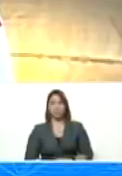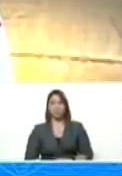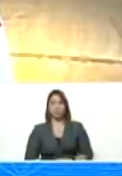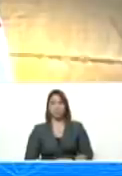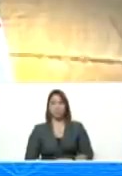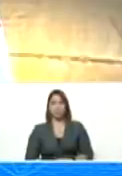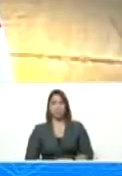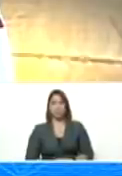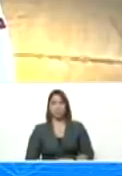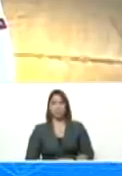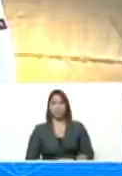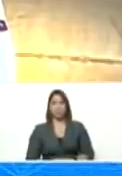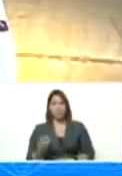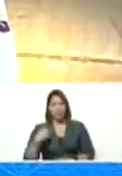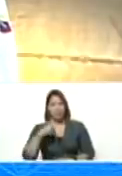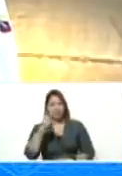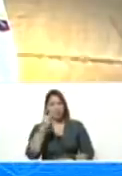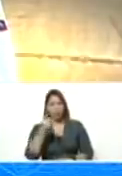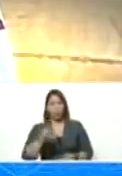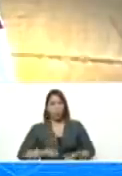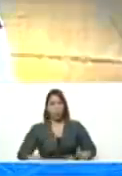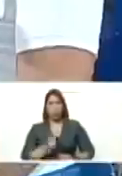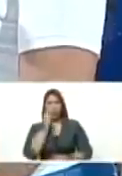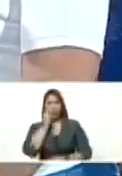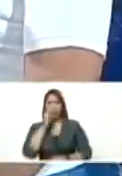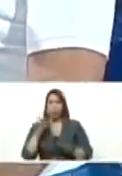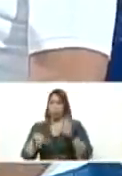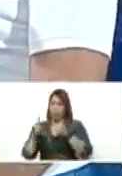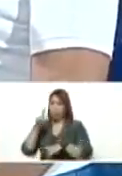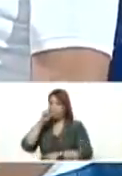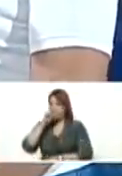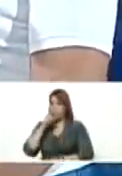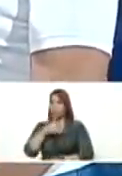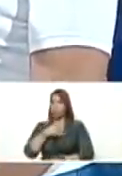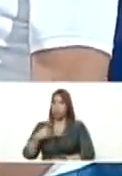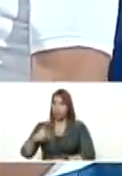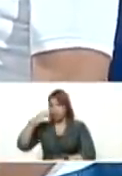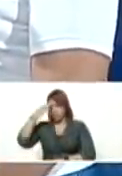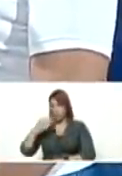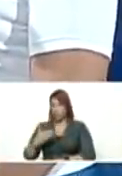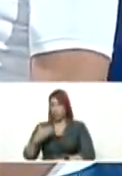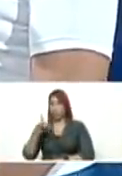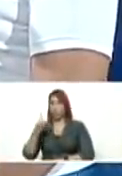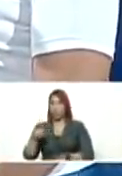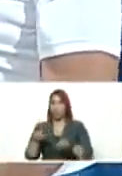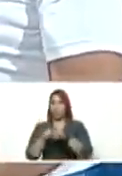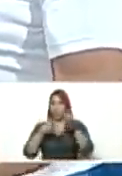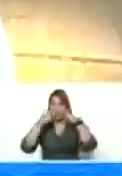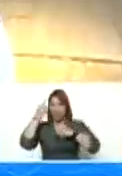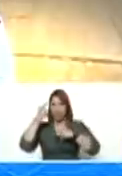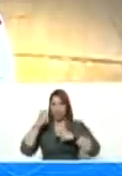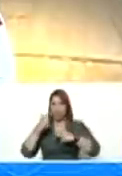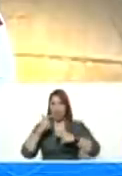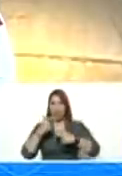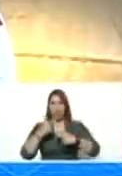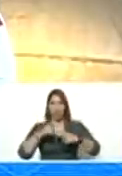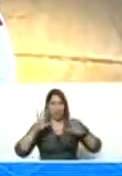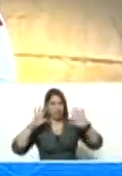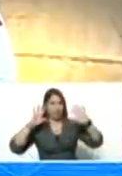Nubifred. Nubifred. ¿Y tienes un segundo hijo? Sí, de 11 años, y quiere ser militar como mi comandante Chávez. ¡Ájale!